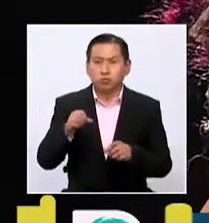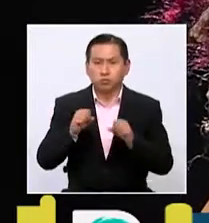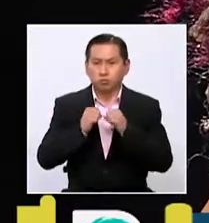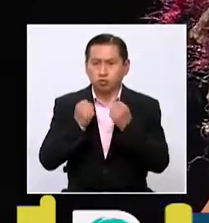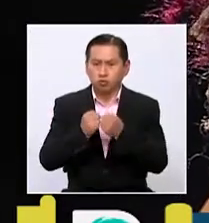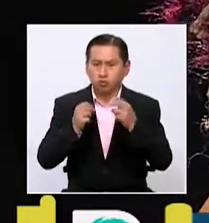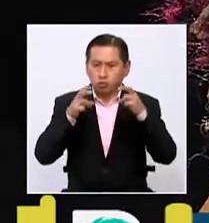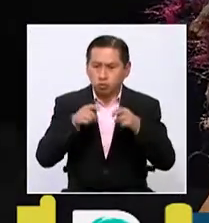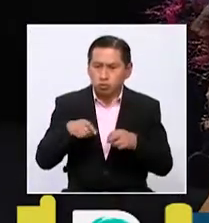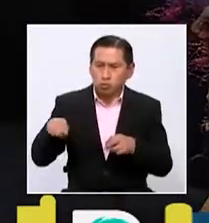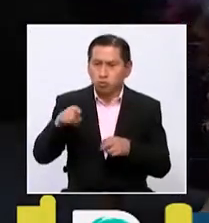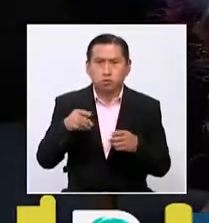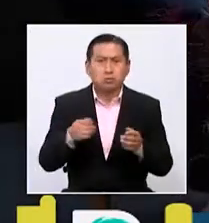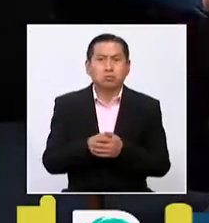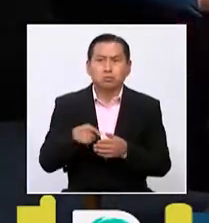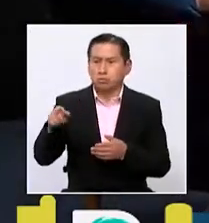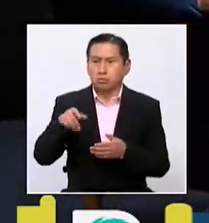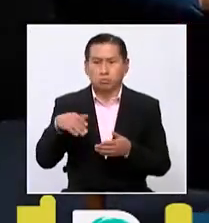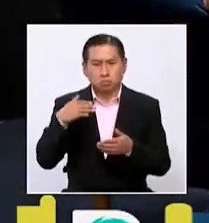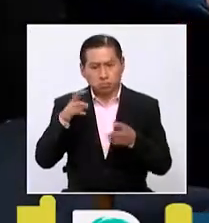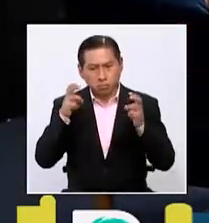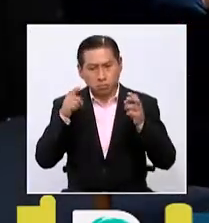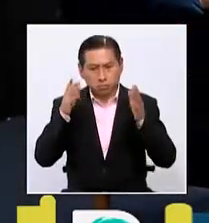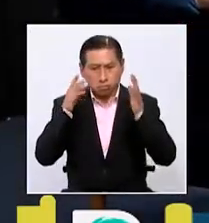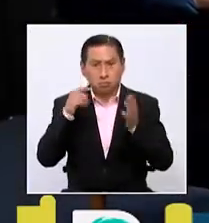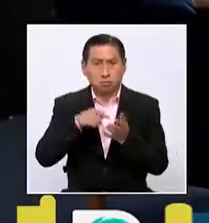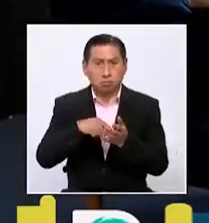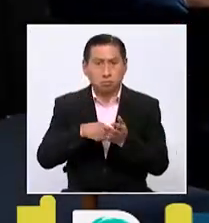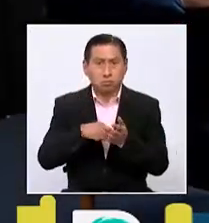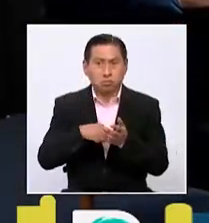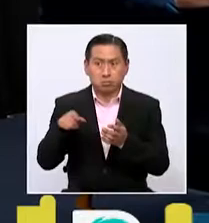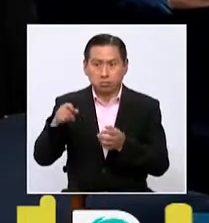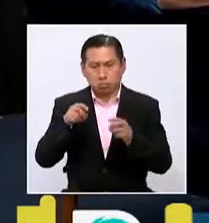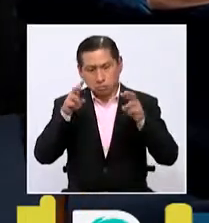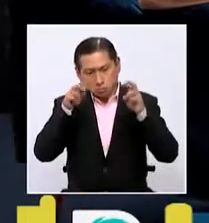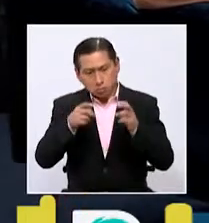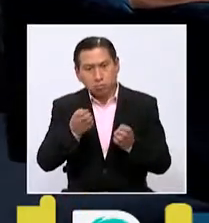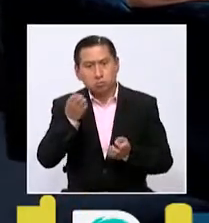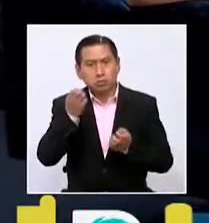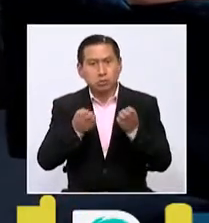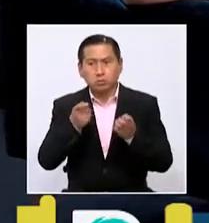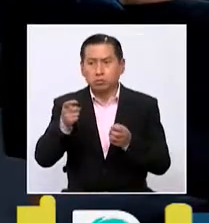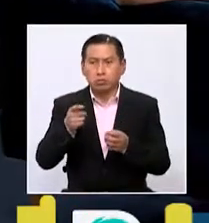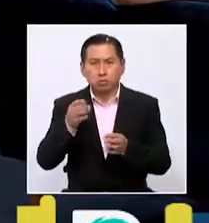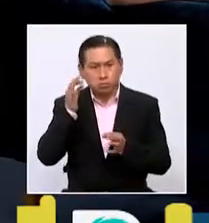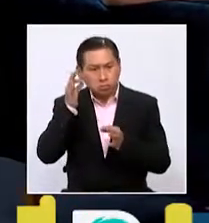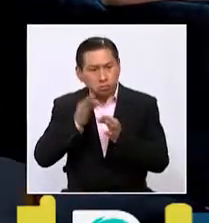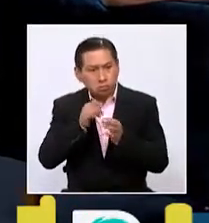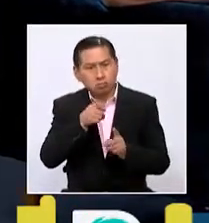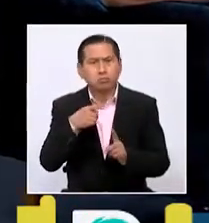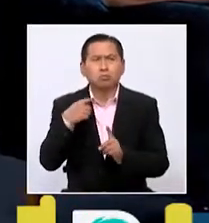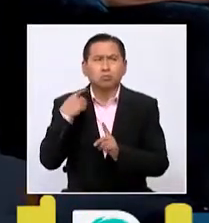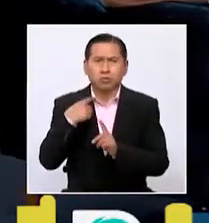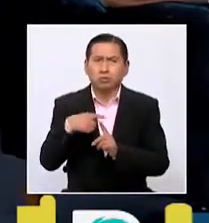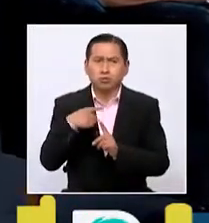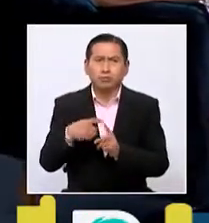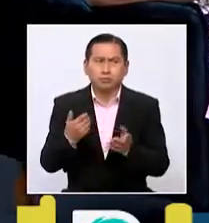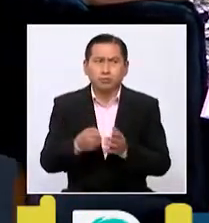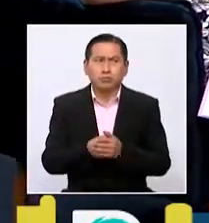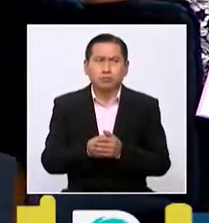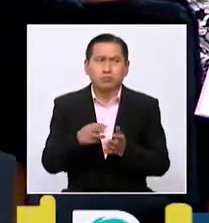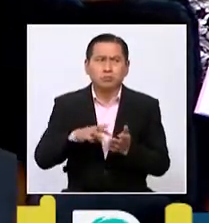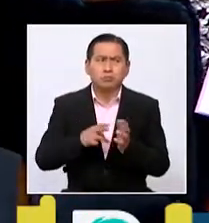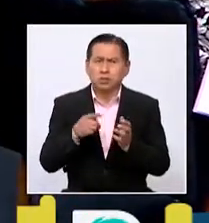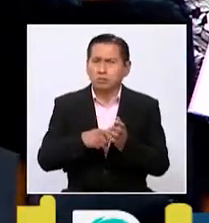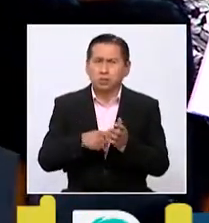sociólogos, antropólogos, que han estudiado el tema y lo han evaluado finalmente como algo positivo, desde el